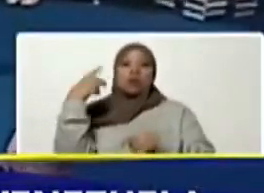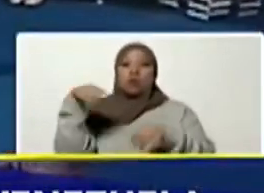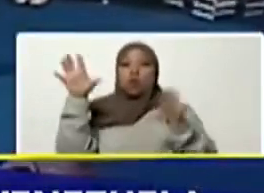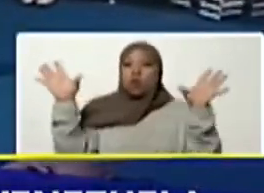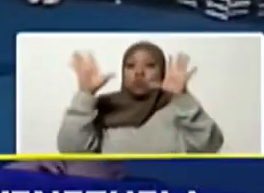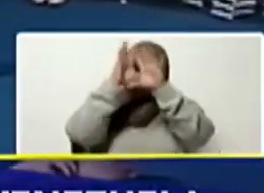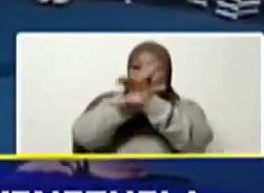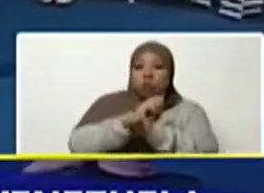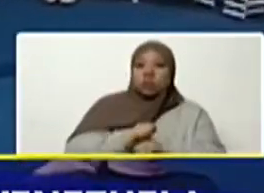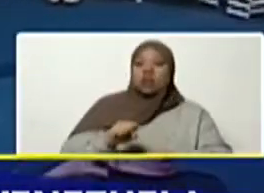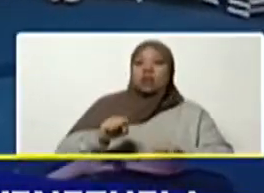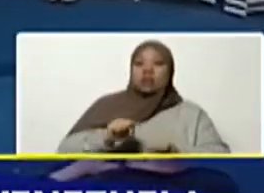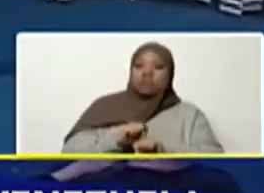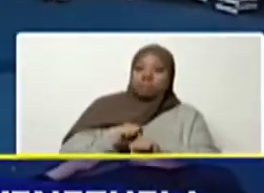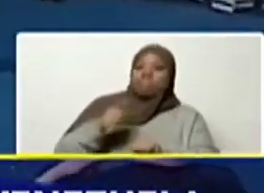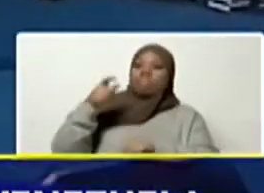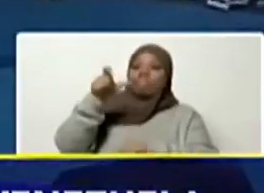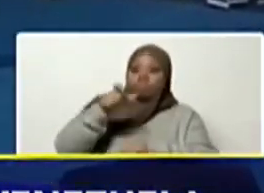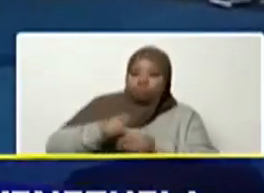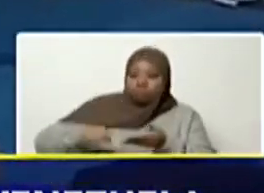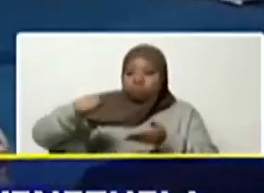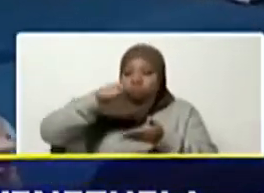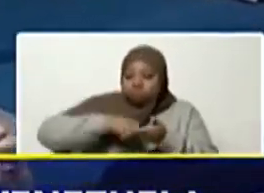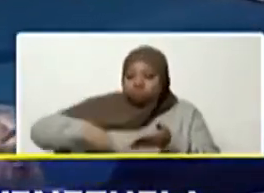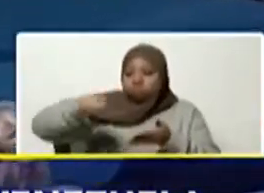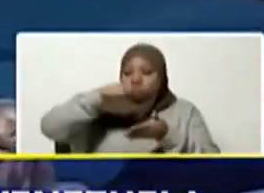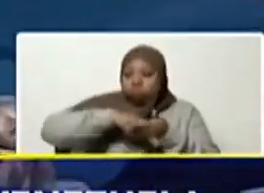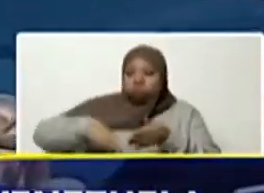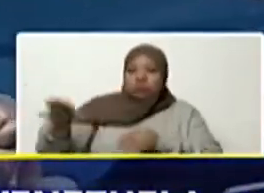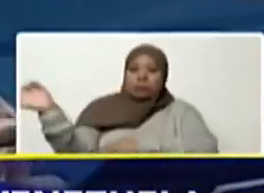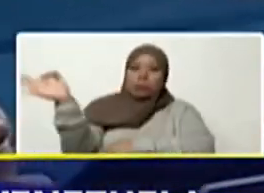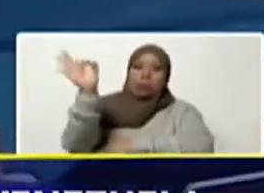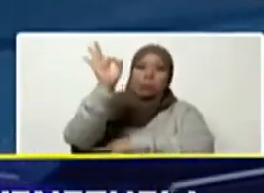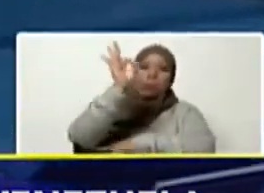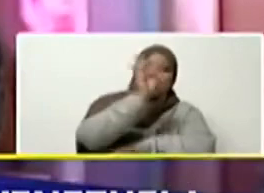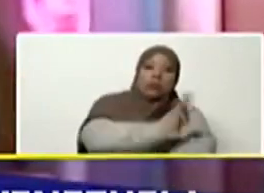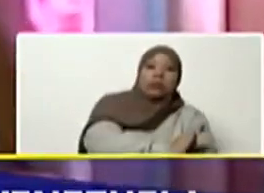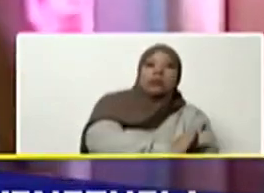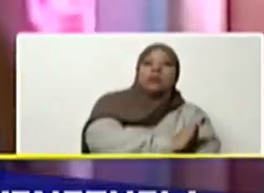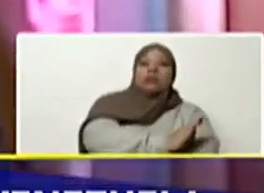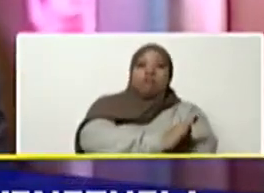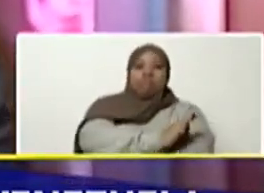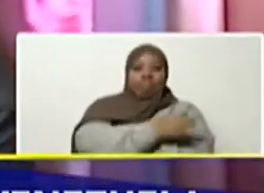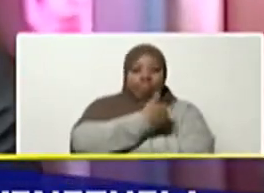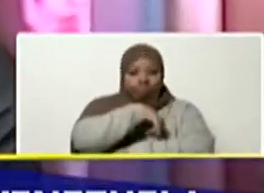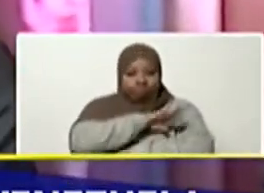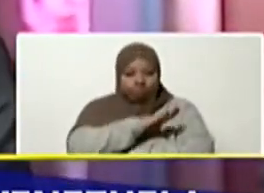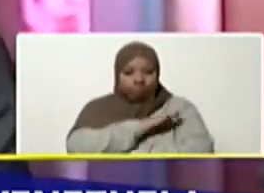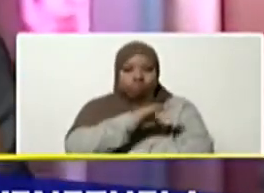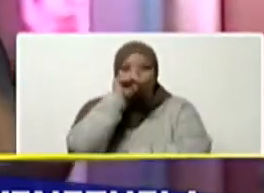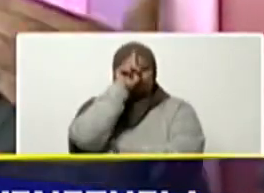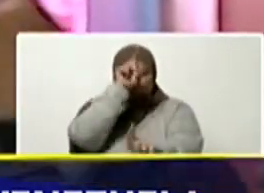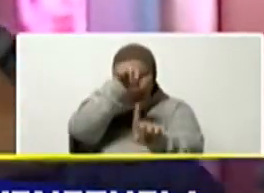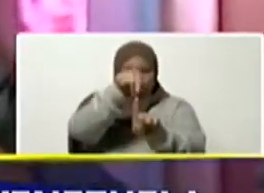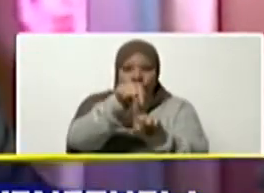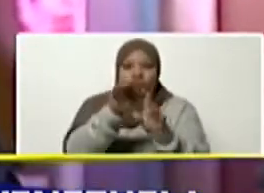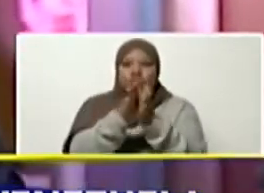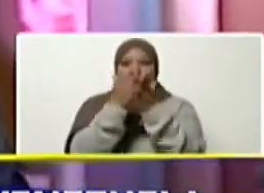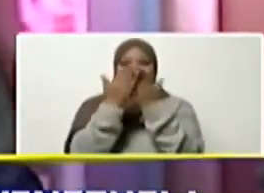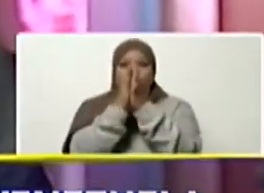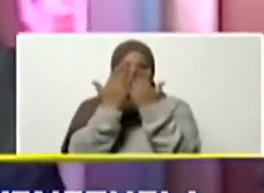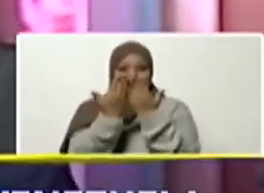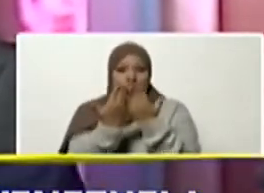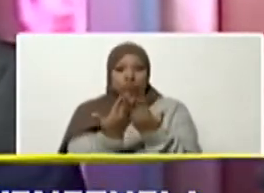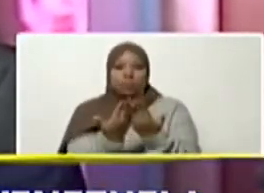noches y sus días en escribir, en crear, en dar forma a una inspiración que la realidad le